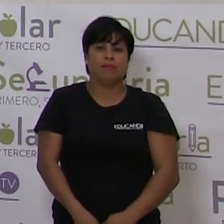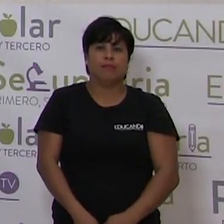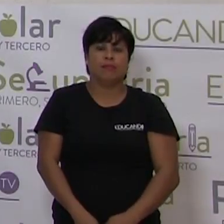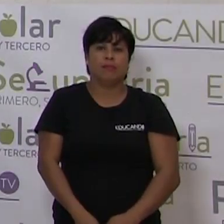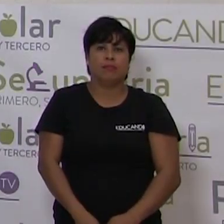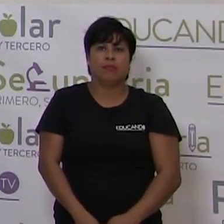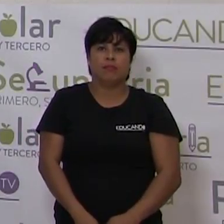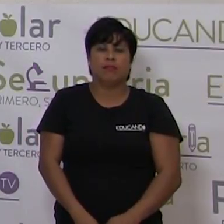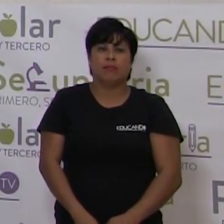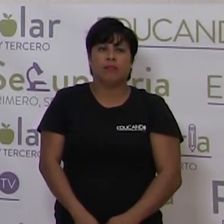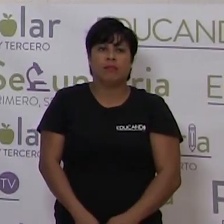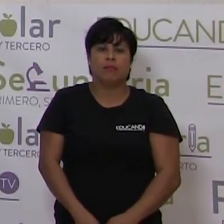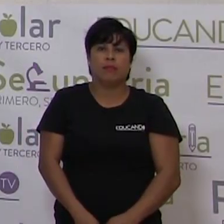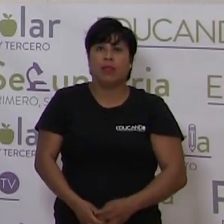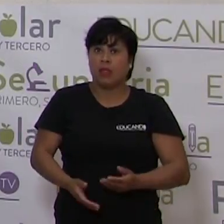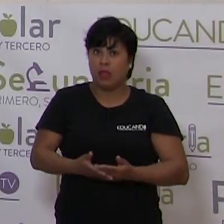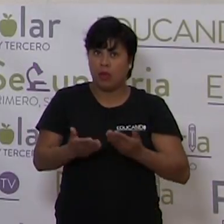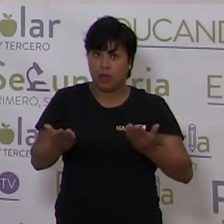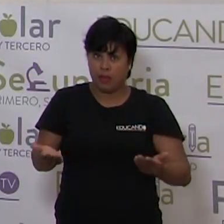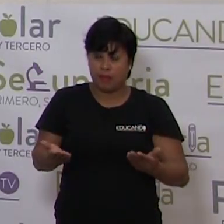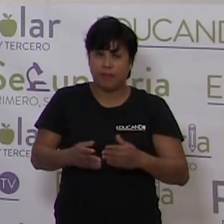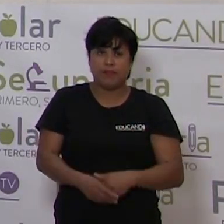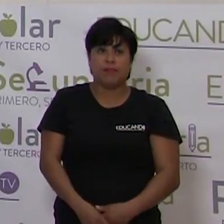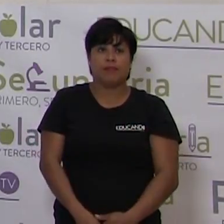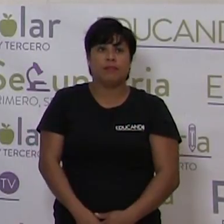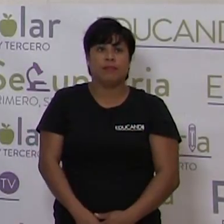Bueno, ahora,